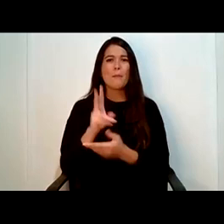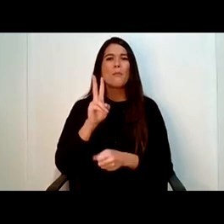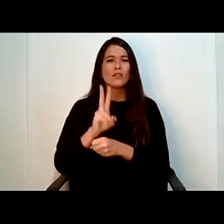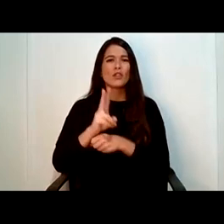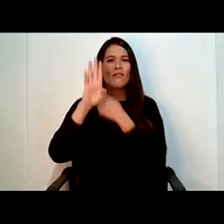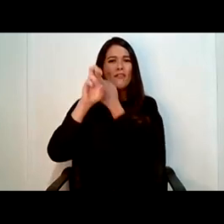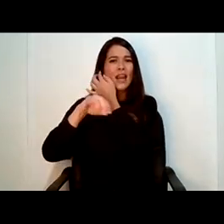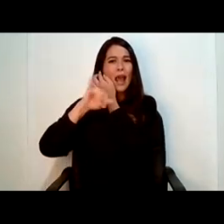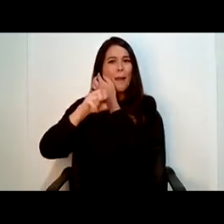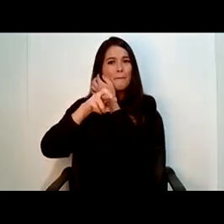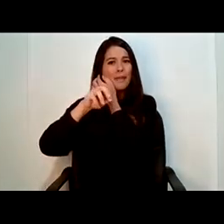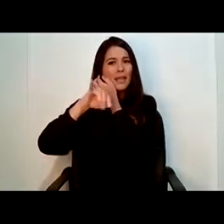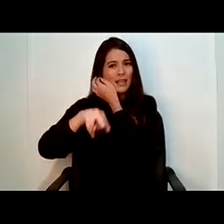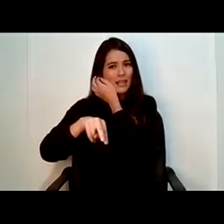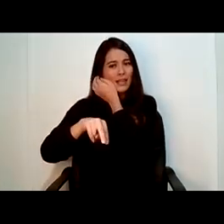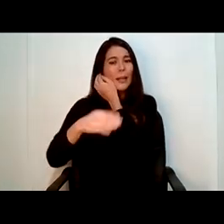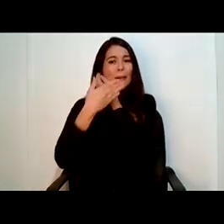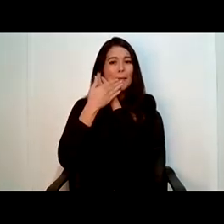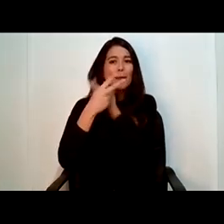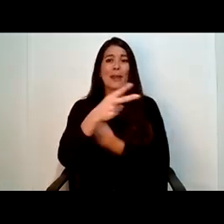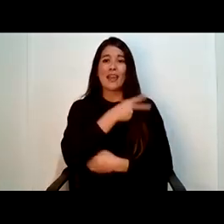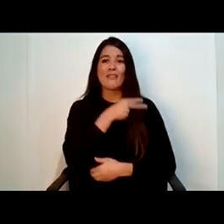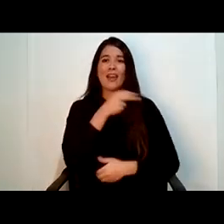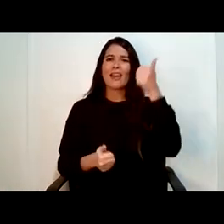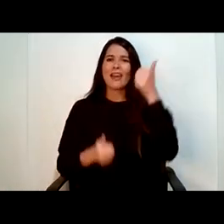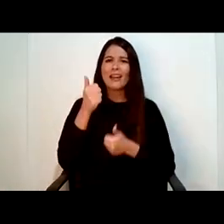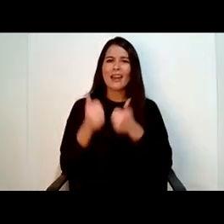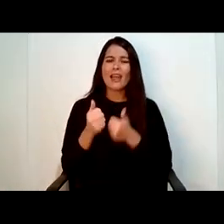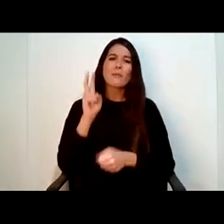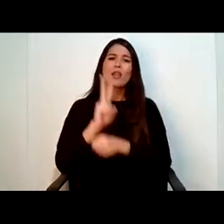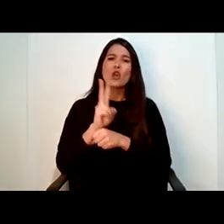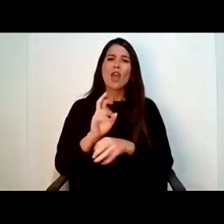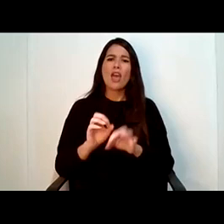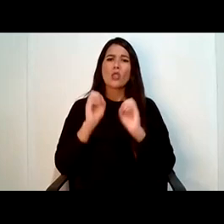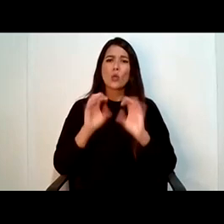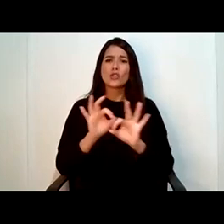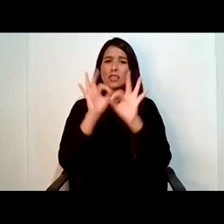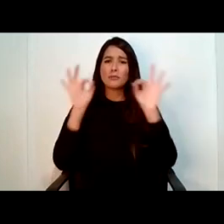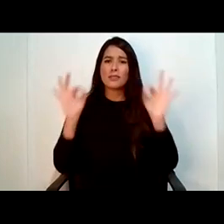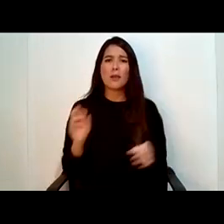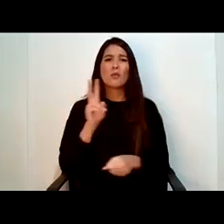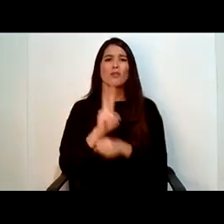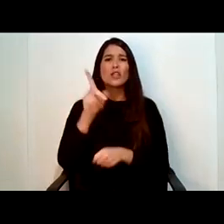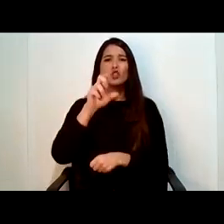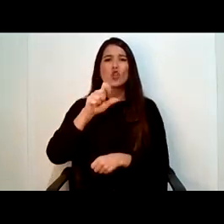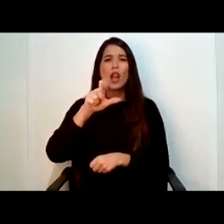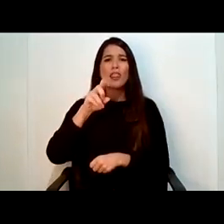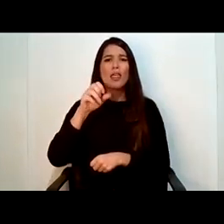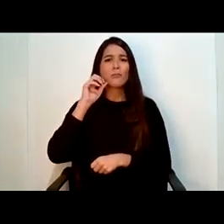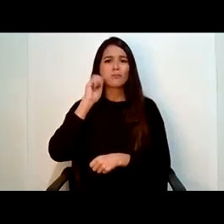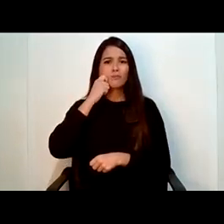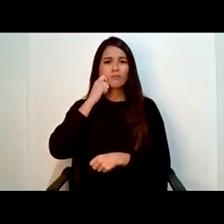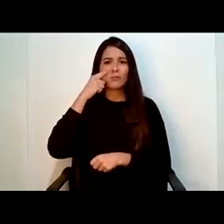Benjamín Gareca, a la jefa de carrera de Pedagogía en Educación Especial, la académica Soledad Campo, y